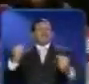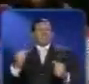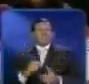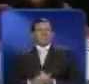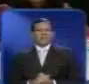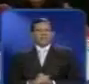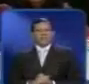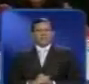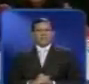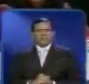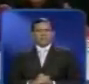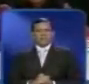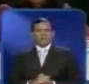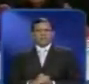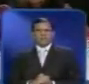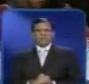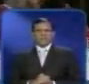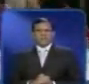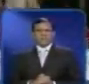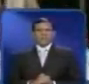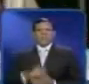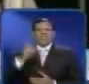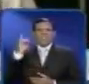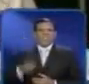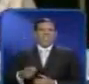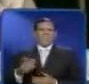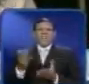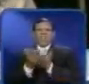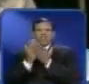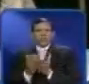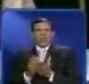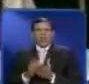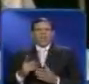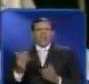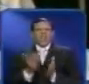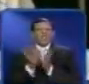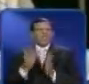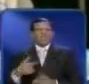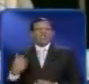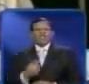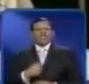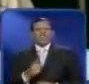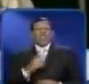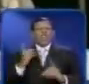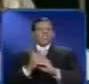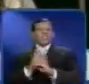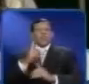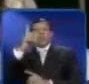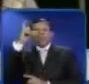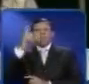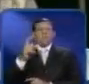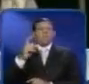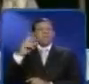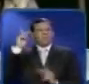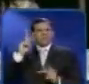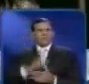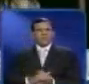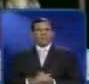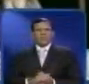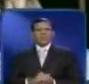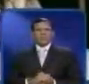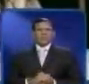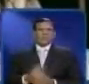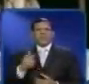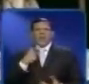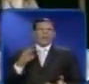en esta ley retomamos la unión que debe existir entre el estudiante no alumno porque nosotros no somos discípulos de un profesor y mucho menos maquinitas